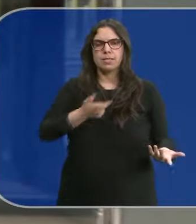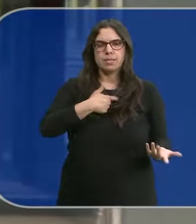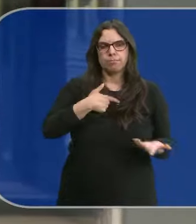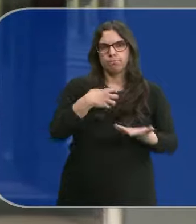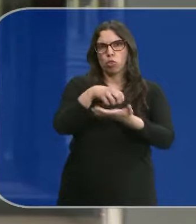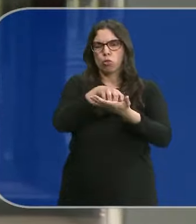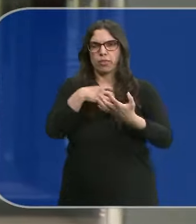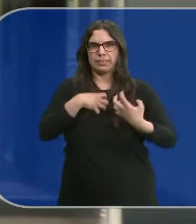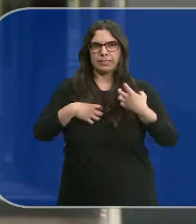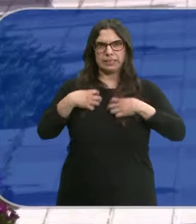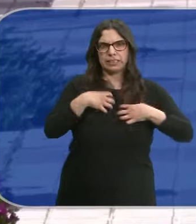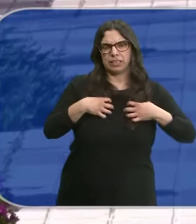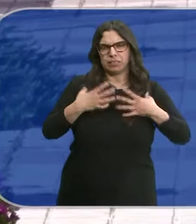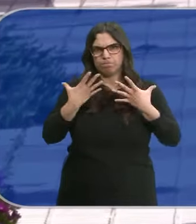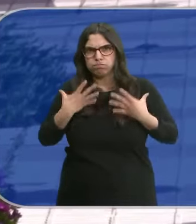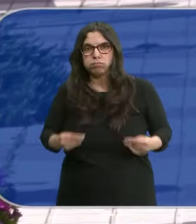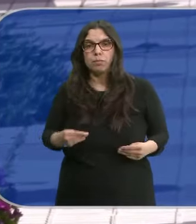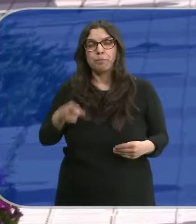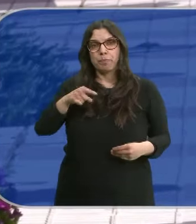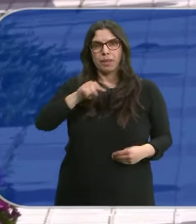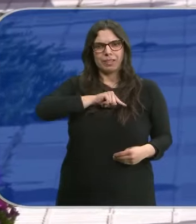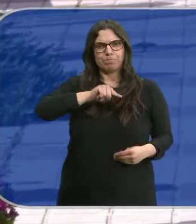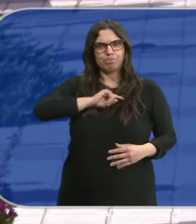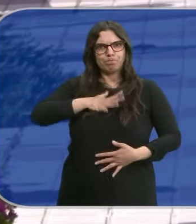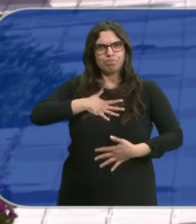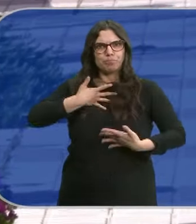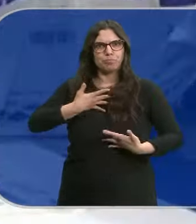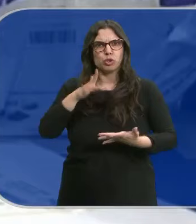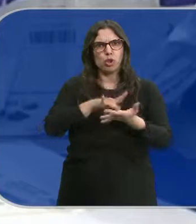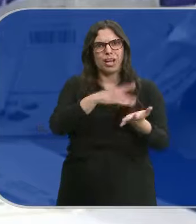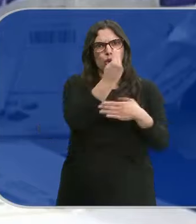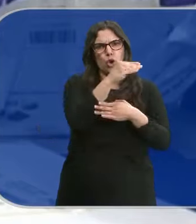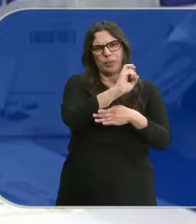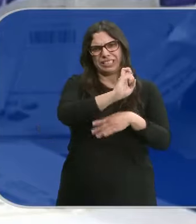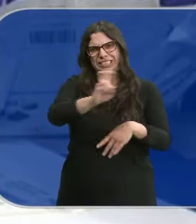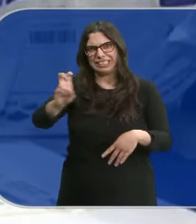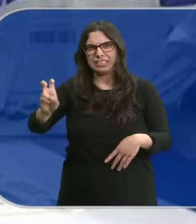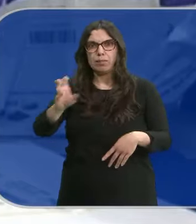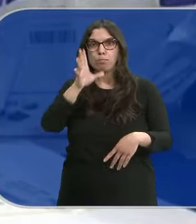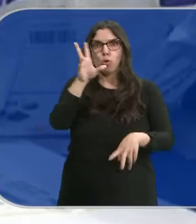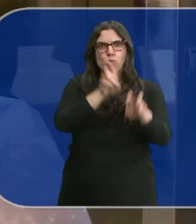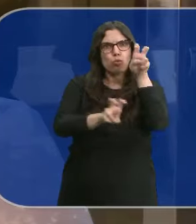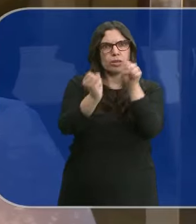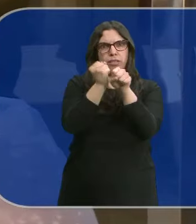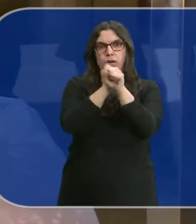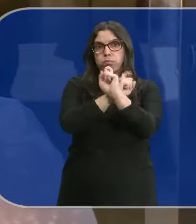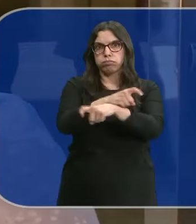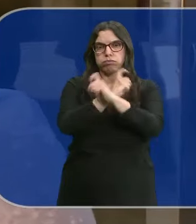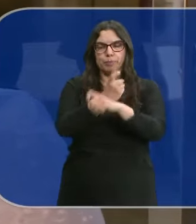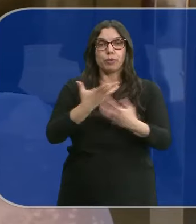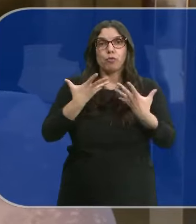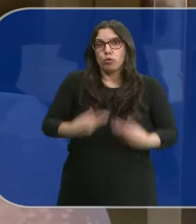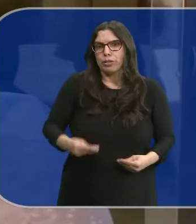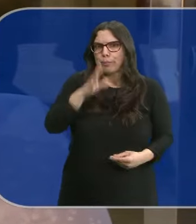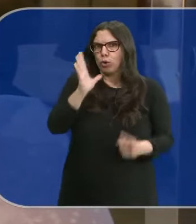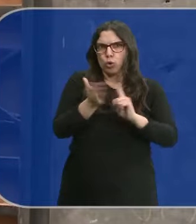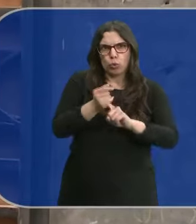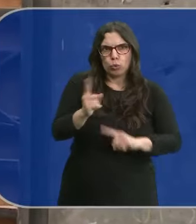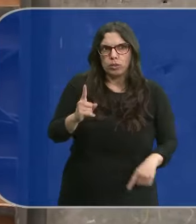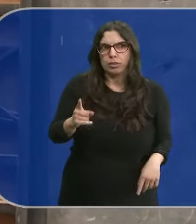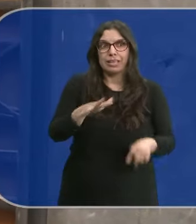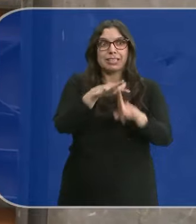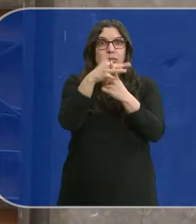Incertidumbre, ansiedad o frustración son emociones a las que se enfrentan muchos jóvenes a la hora de encontrar trabajo. Frustrada porque no encuentras